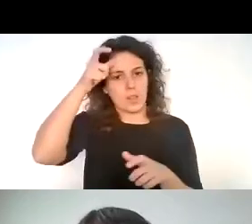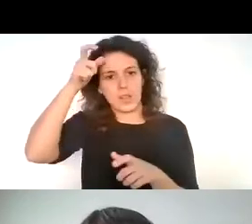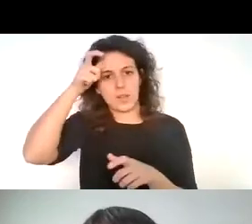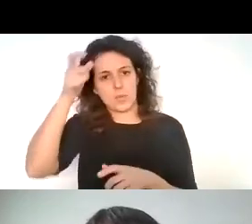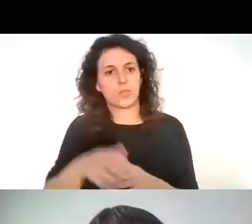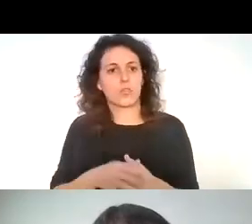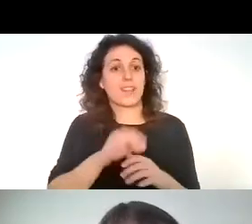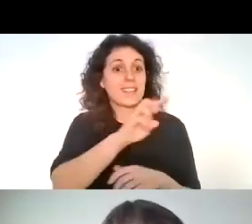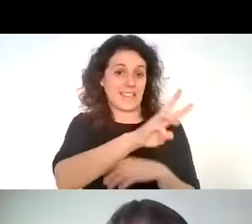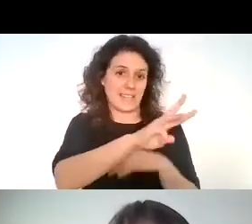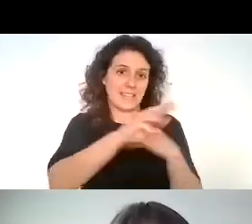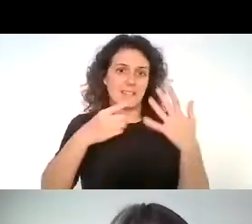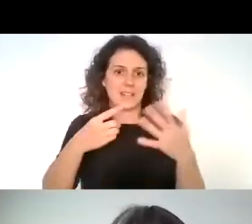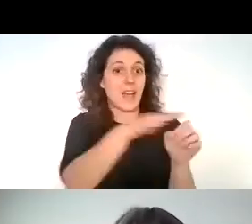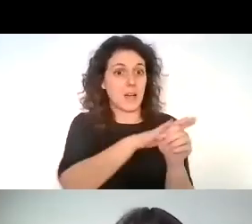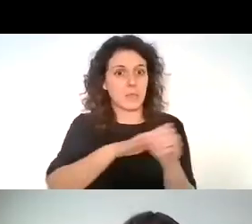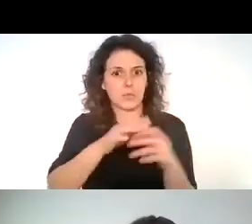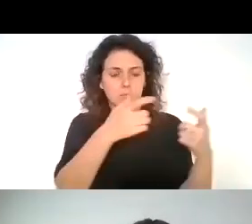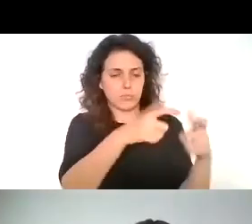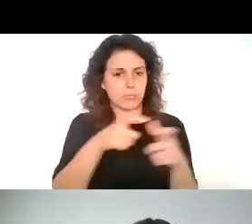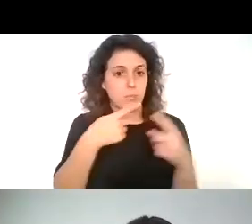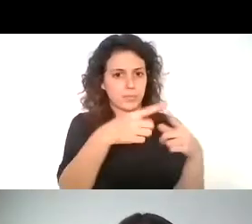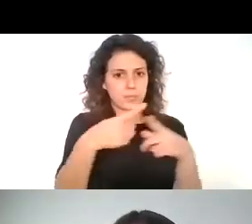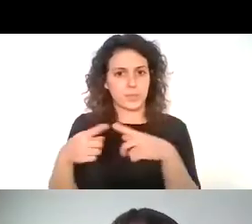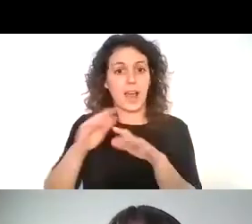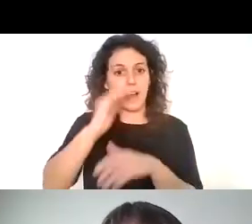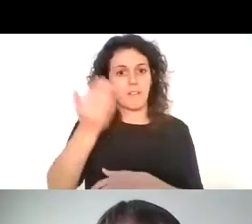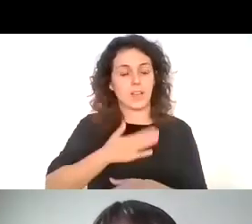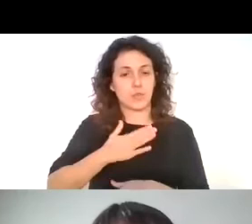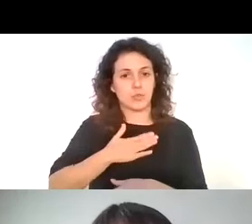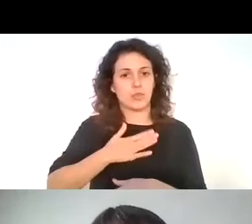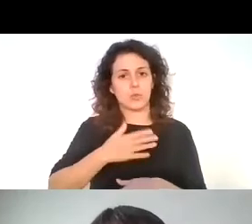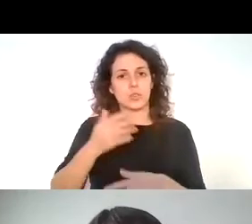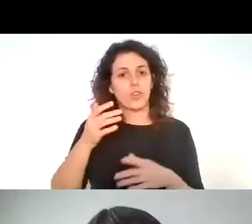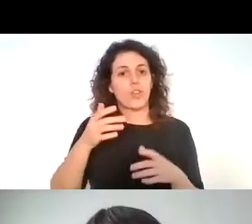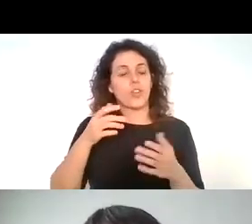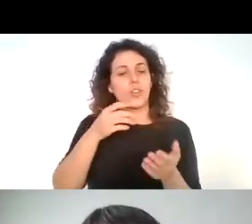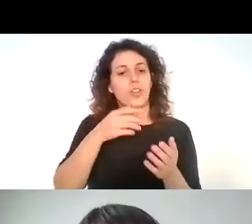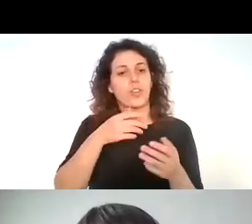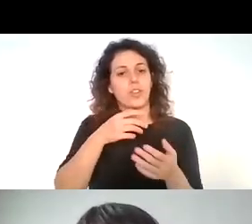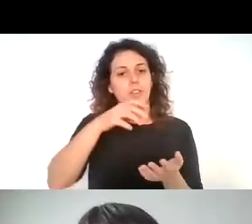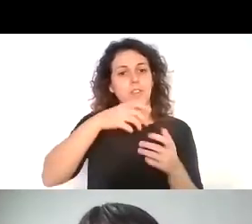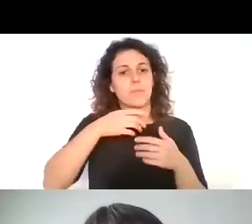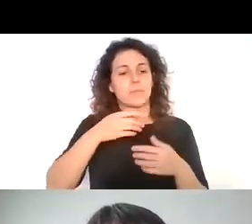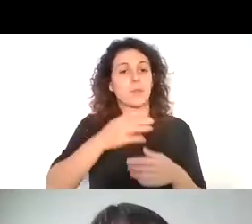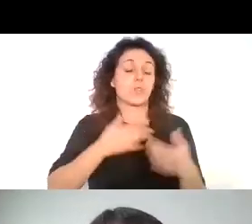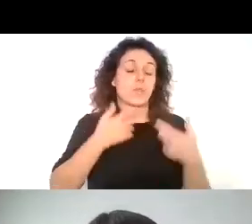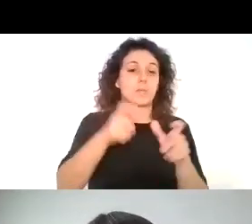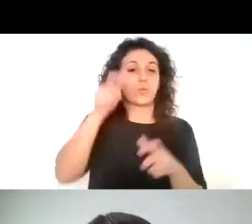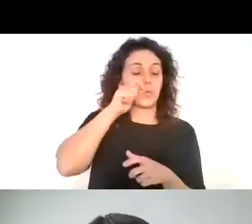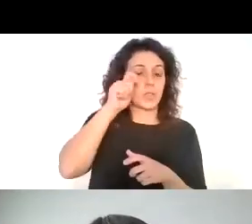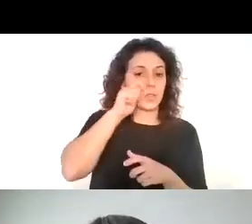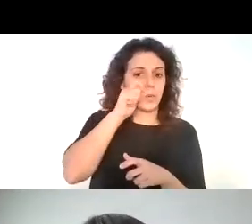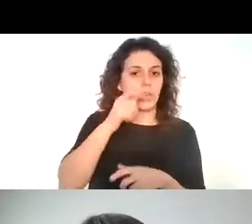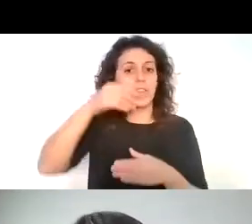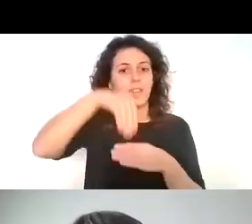en muchos ámbitos, en los que nos afecta directamente a nosotros en el Departamento de Turismo, pues funcionamos con una comisión